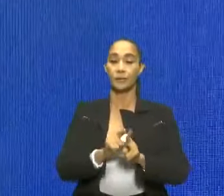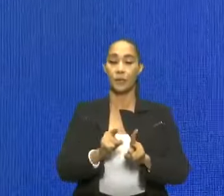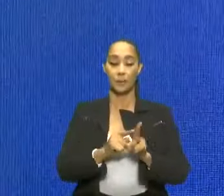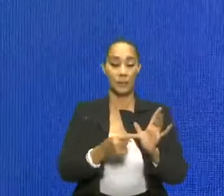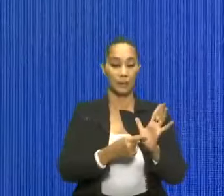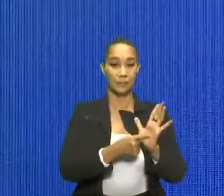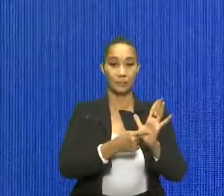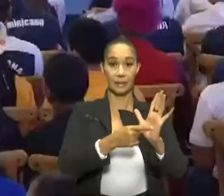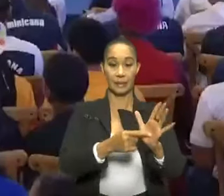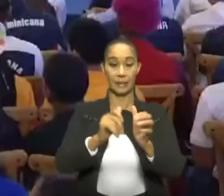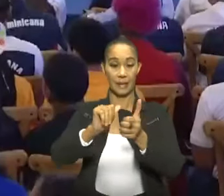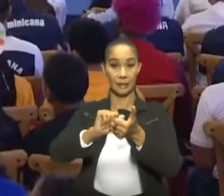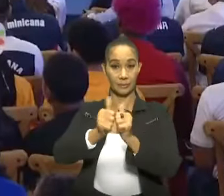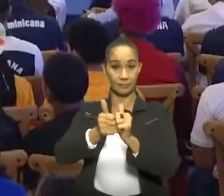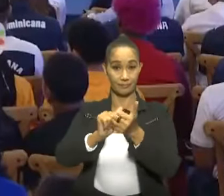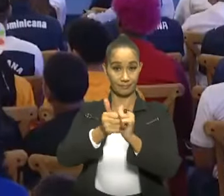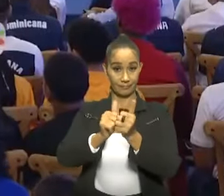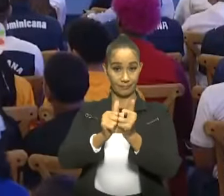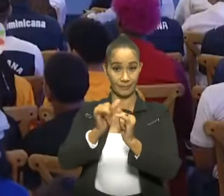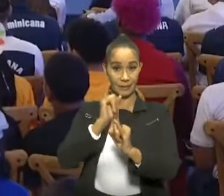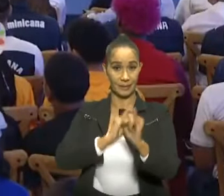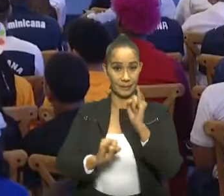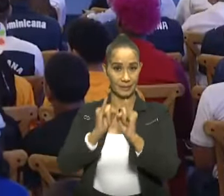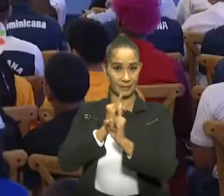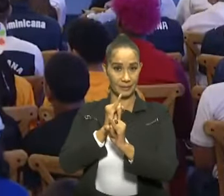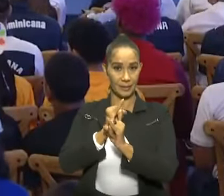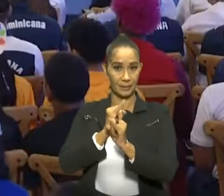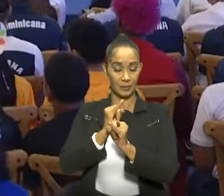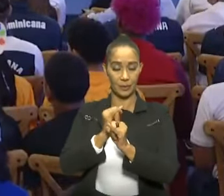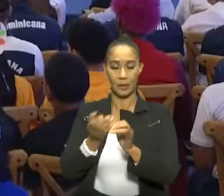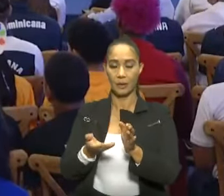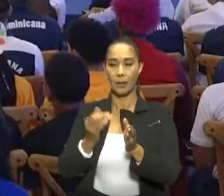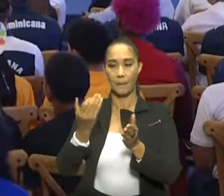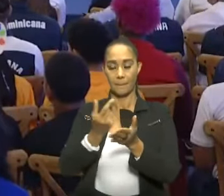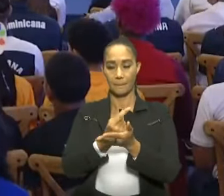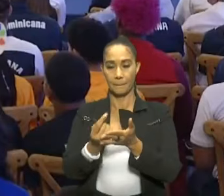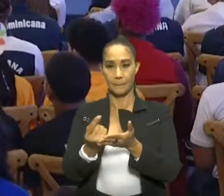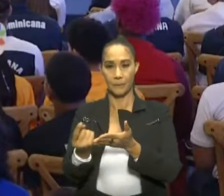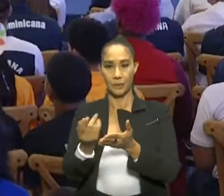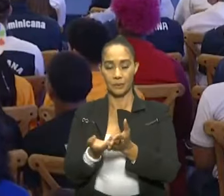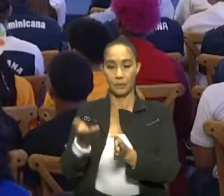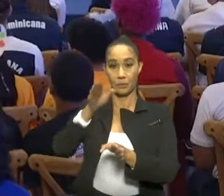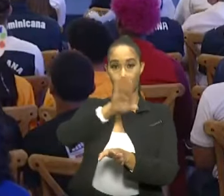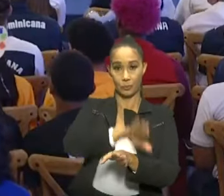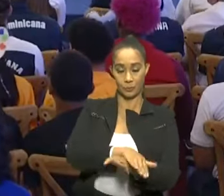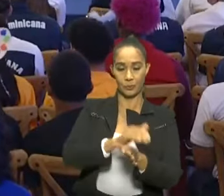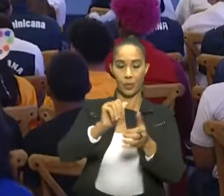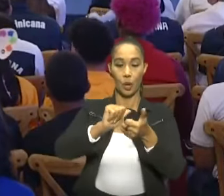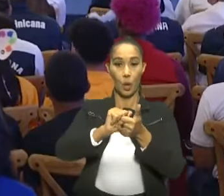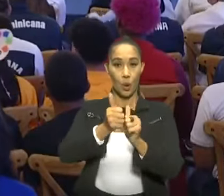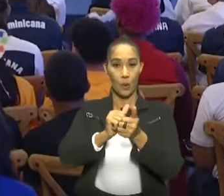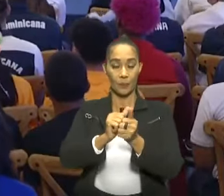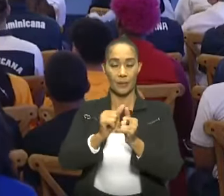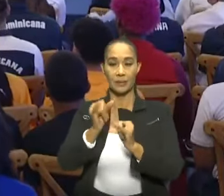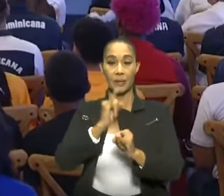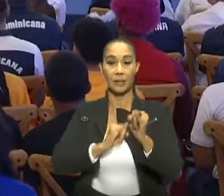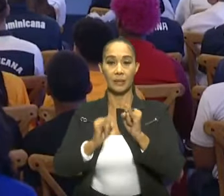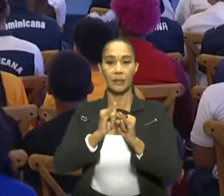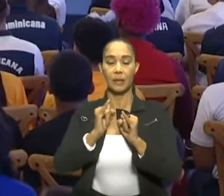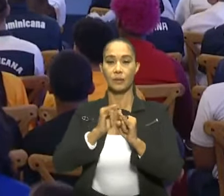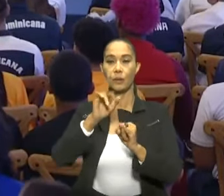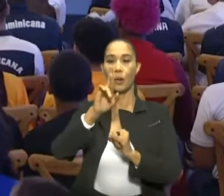esta competencia internacional, que va pasando a la próxima lámina, es una competencia internacional de robótica que es